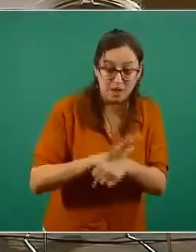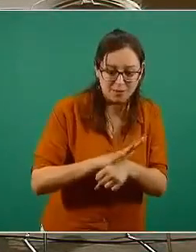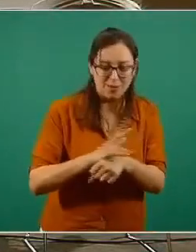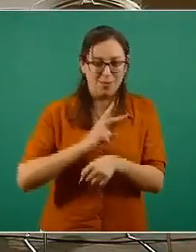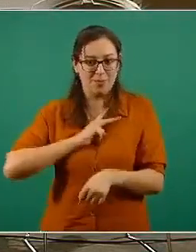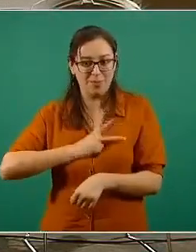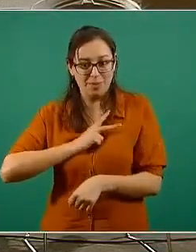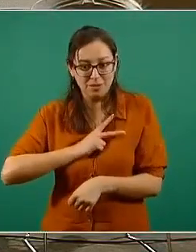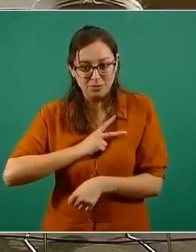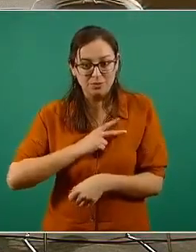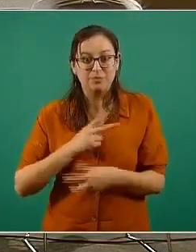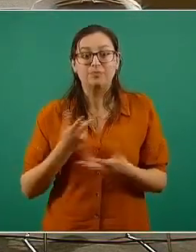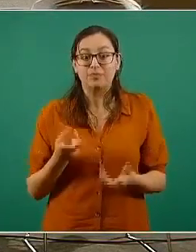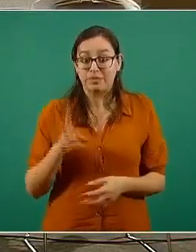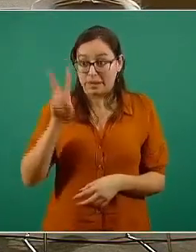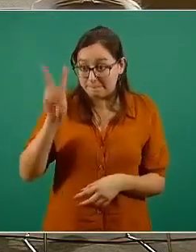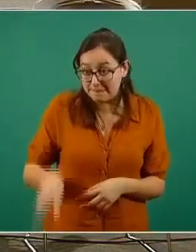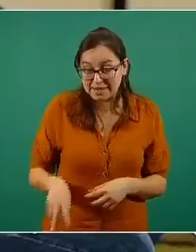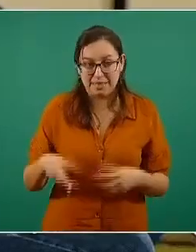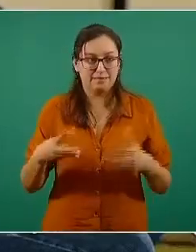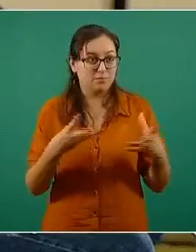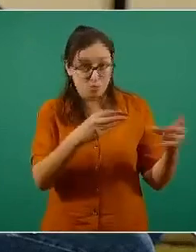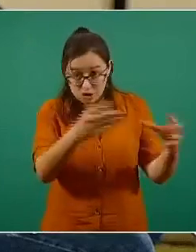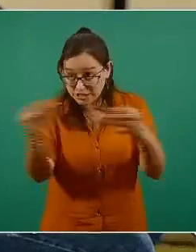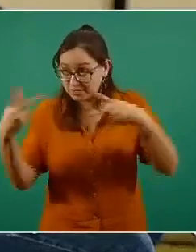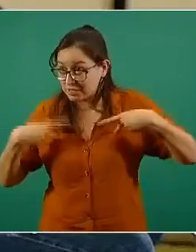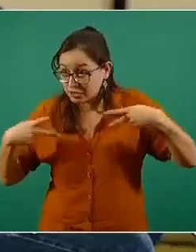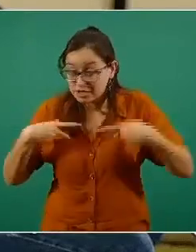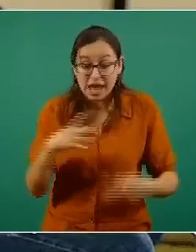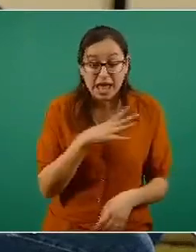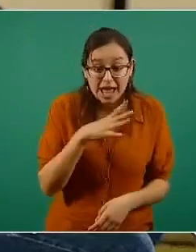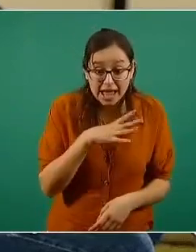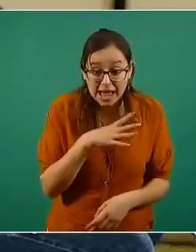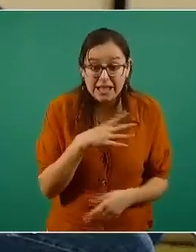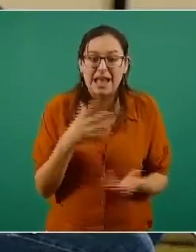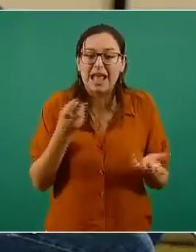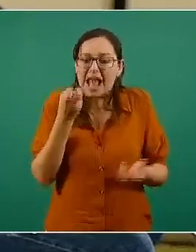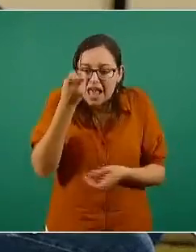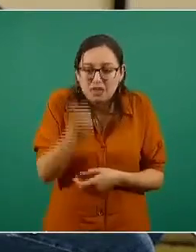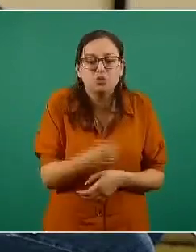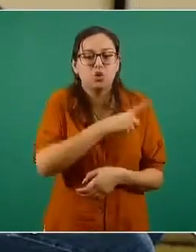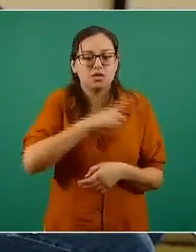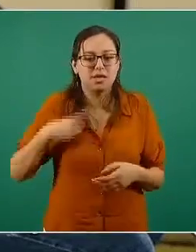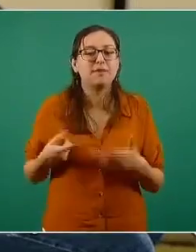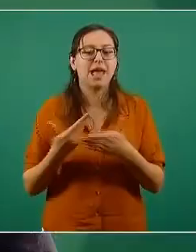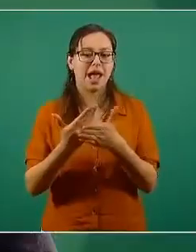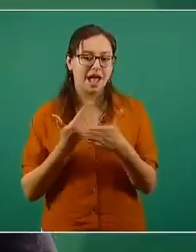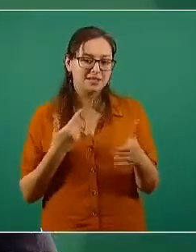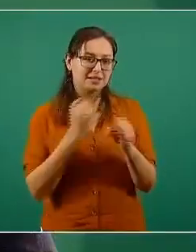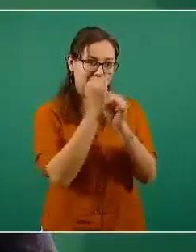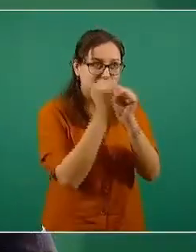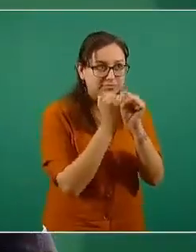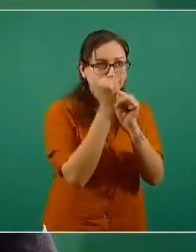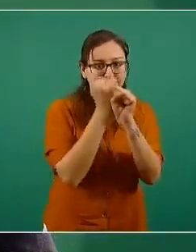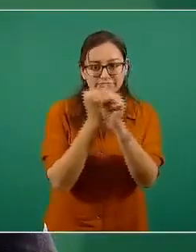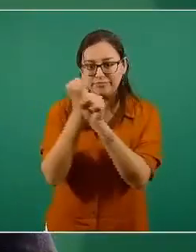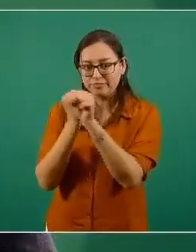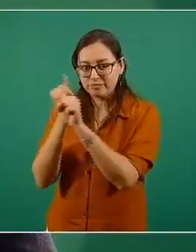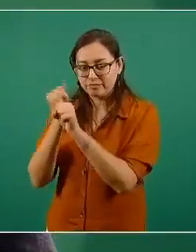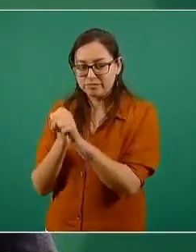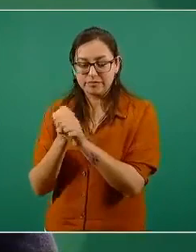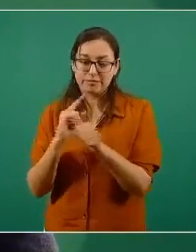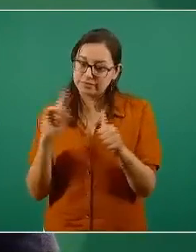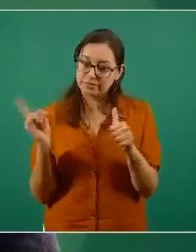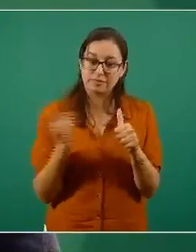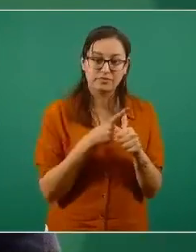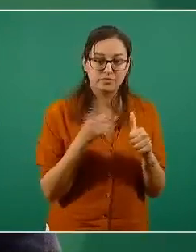encuentren de manera consistente en varios individuos, ¿no? Y una vez que se empieza a estudiar así, lo que se debe definir primero